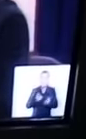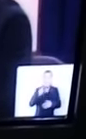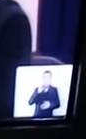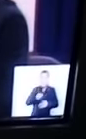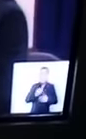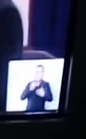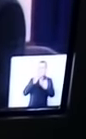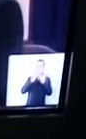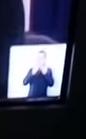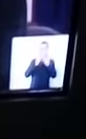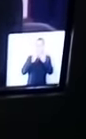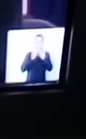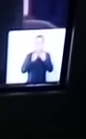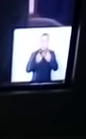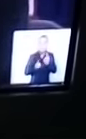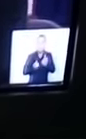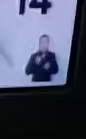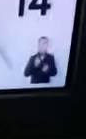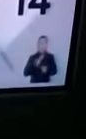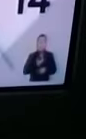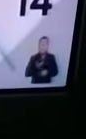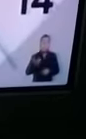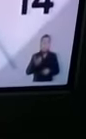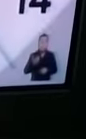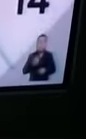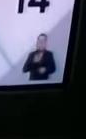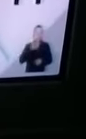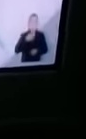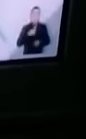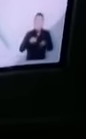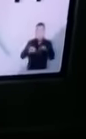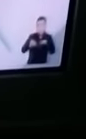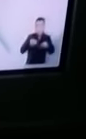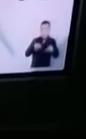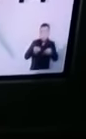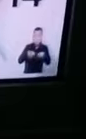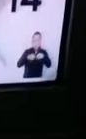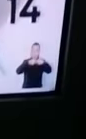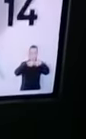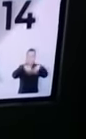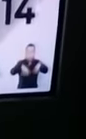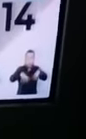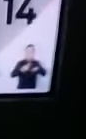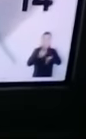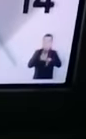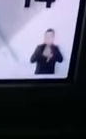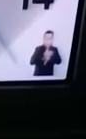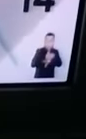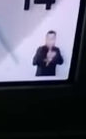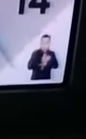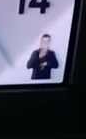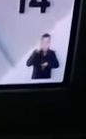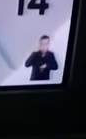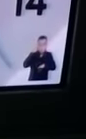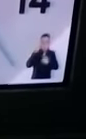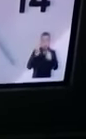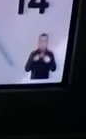está considerada la estructura departamental, lo cual obviamente se va expandiendo, va